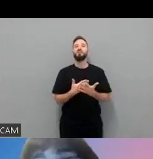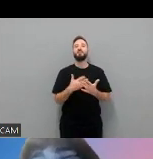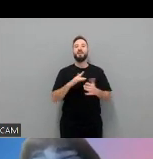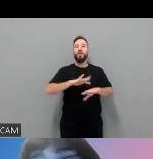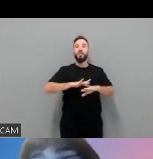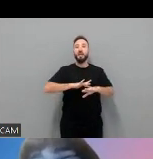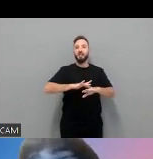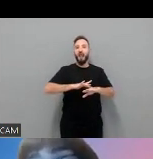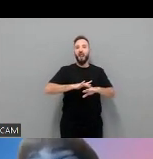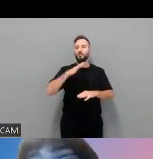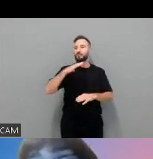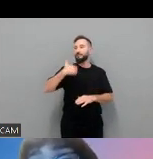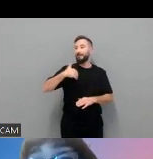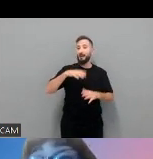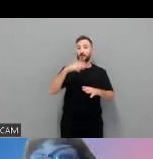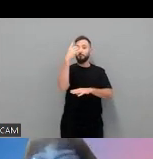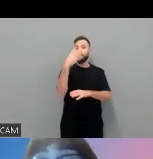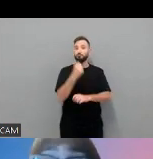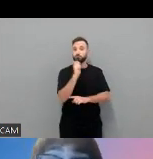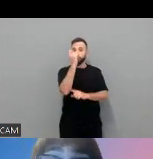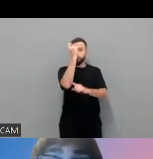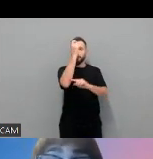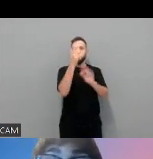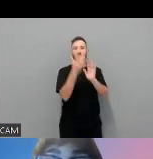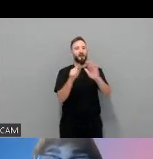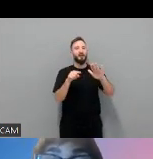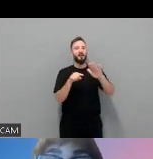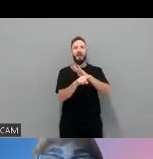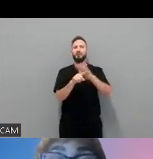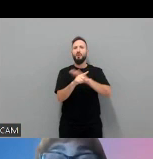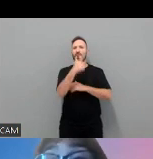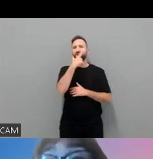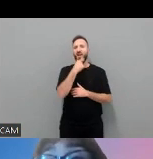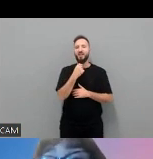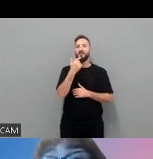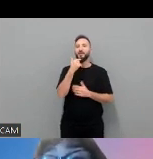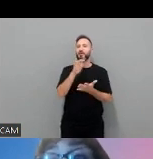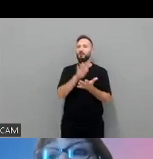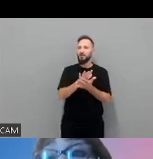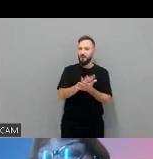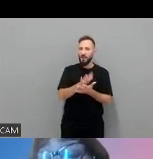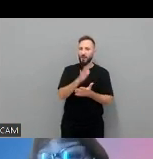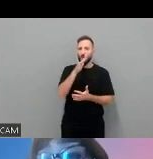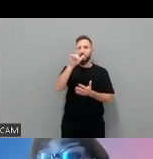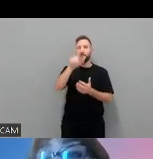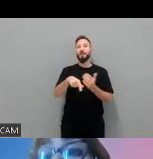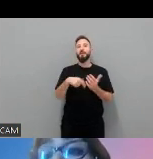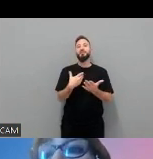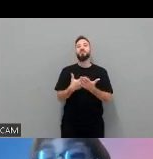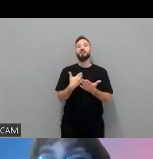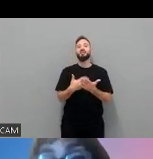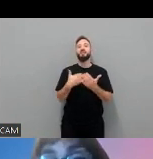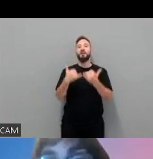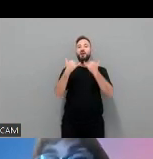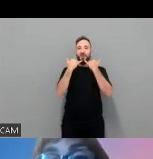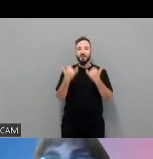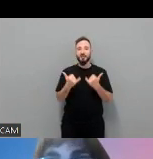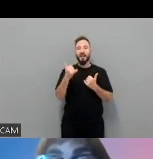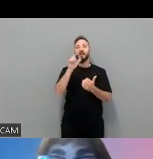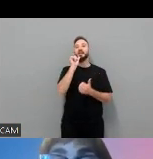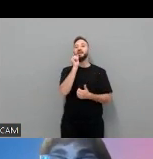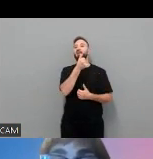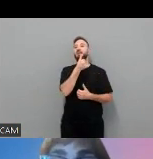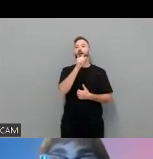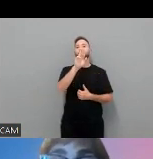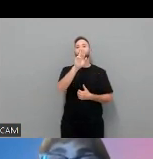porque una vez lo tienes es muy fácil de tramitar. Si no, de todas maneras, el certificado literal de nacimiento también te dejan hacerlo con clave PIN, ¿vale? Pero que